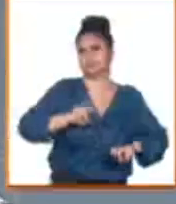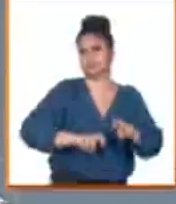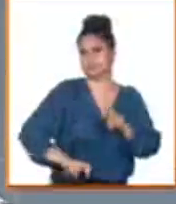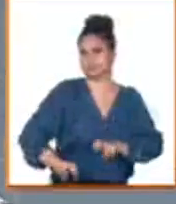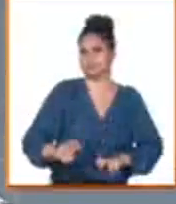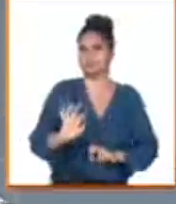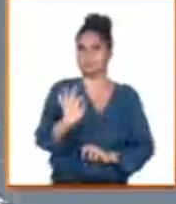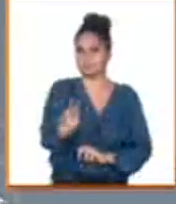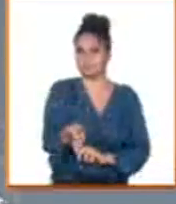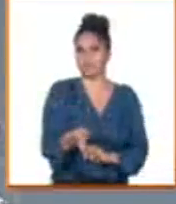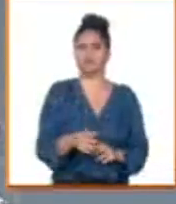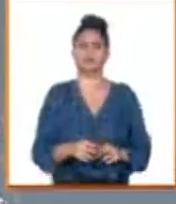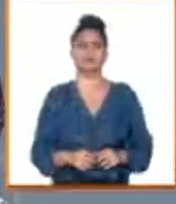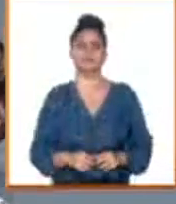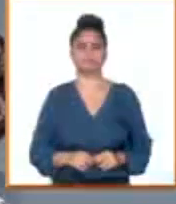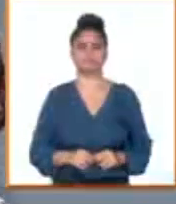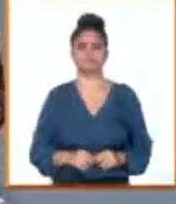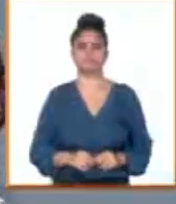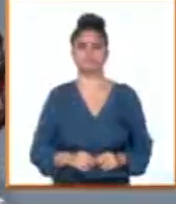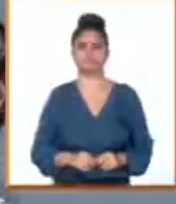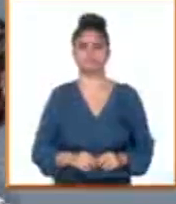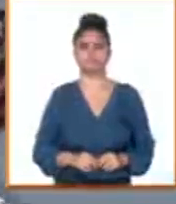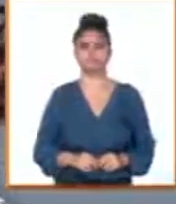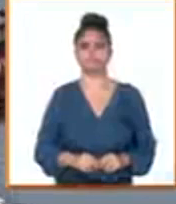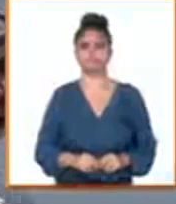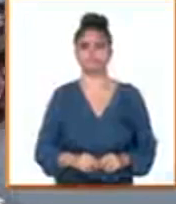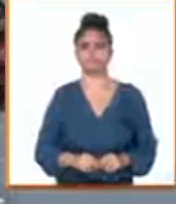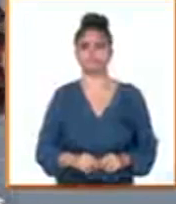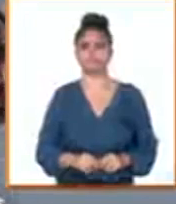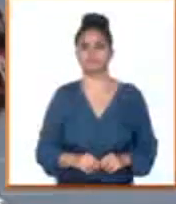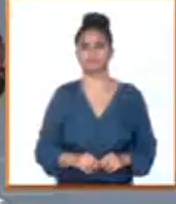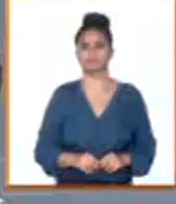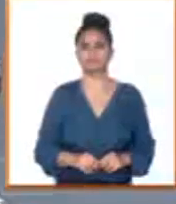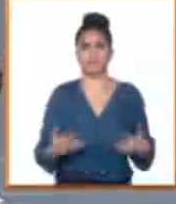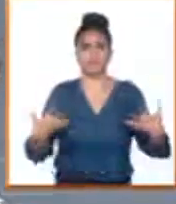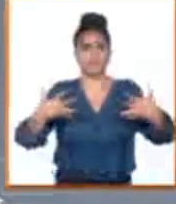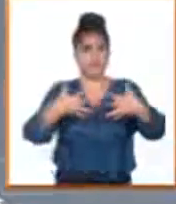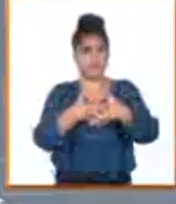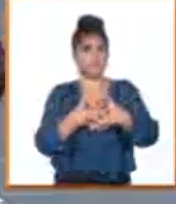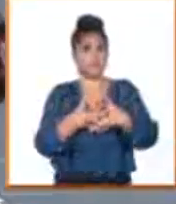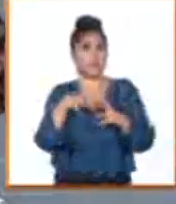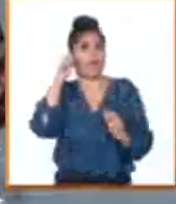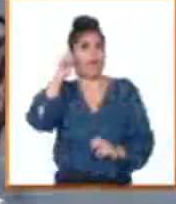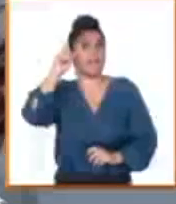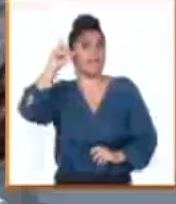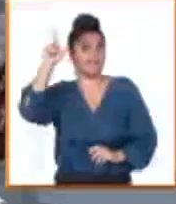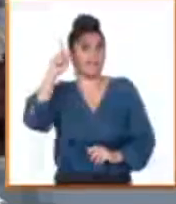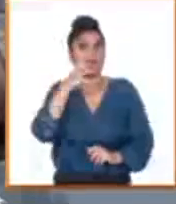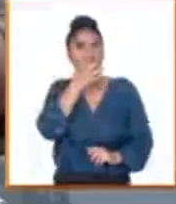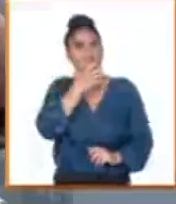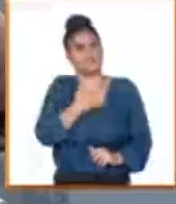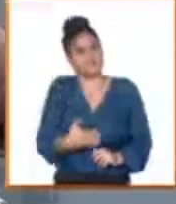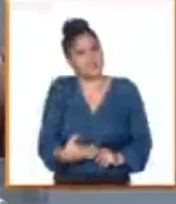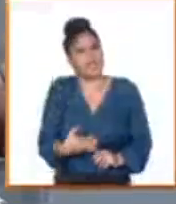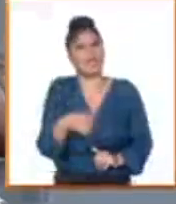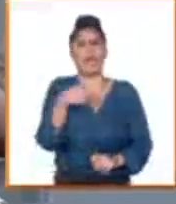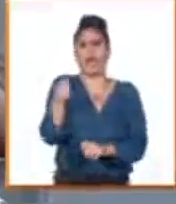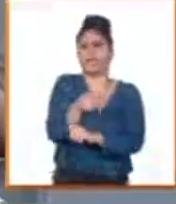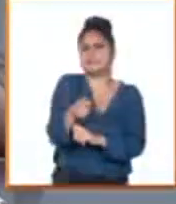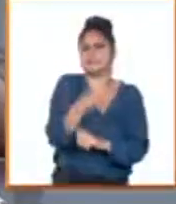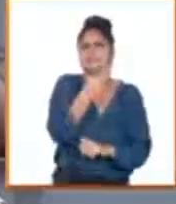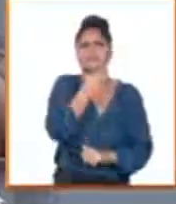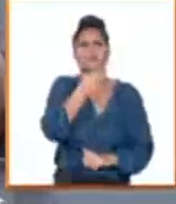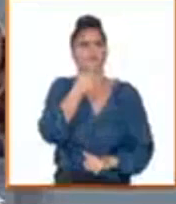nuestra construcción ideológica, que tiene bases muy sólidas en el pensamiento marxista, leninista, fidelista y martiano, pero todo lo que tenemos de